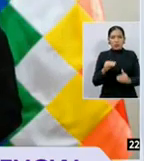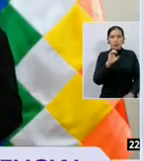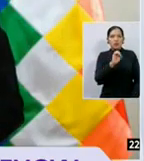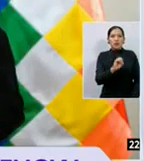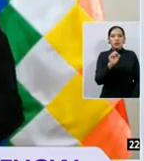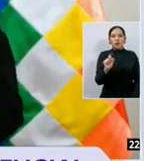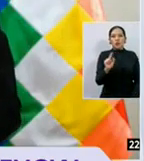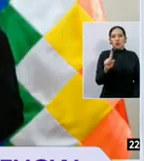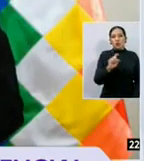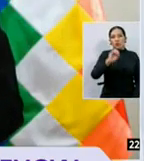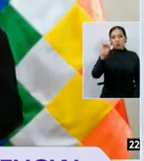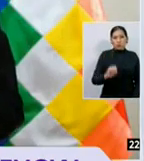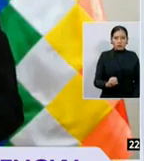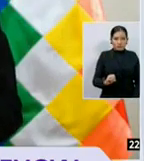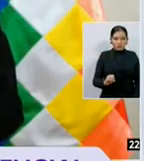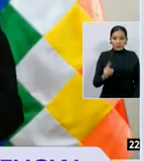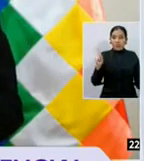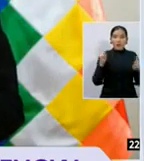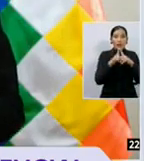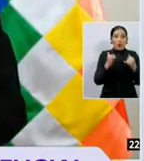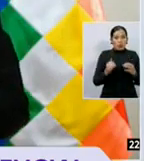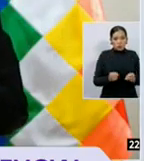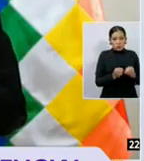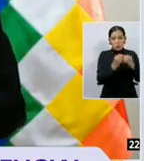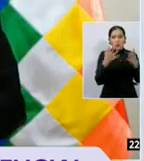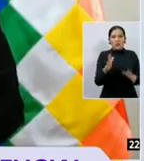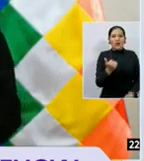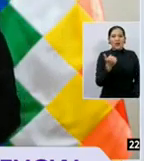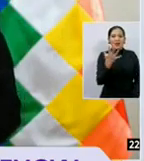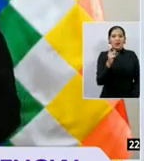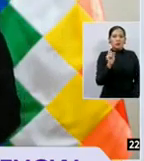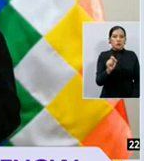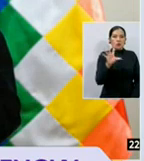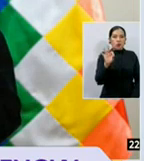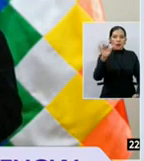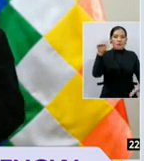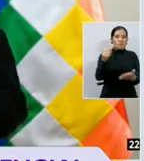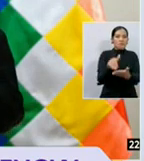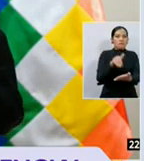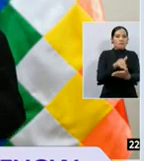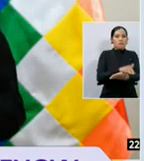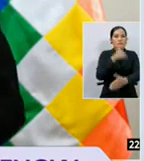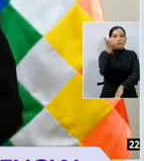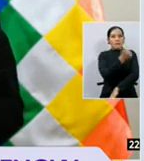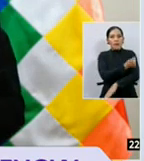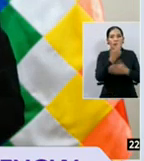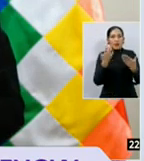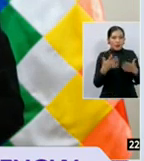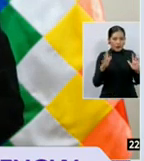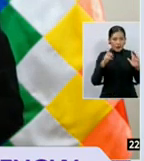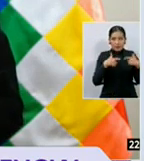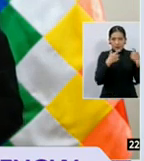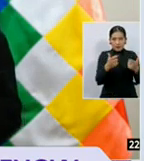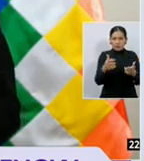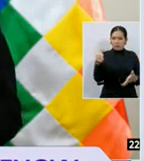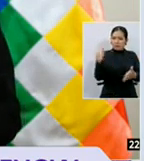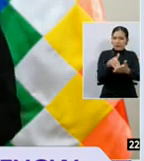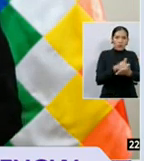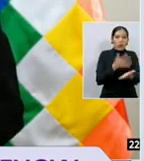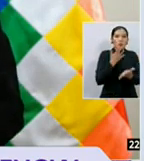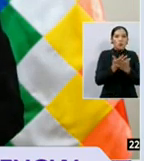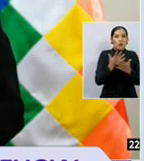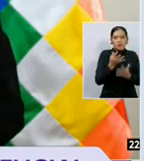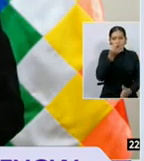estos 2 años y medio, en qué se tiene que reforzar y trabajar. Hoy vamos a estar hablando justamente acerca de este tema, también de la labor